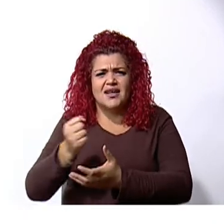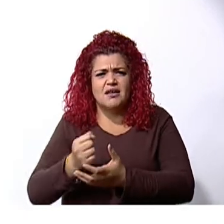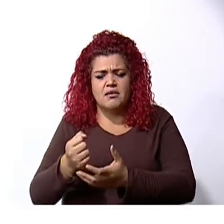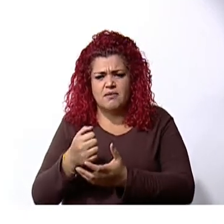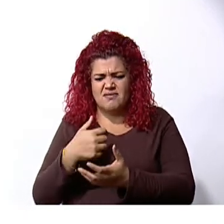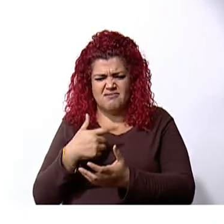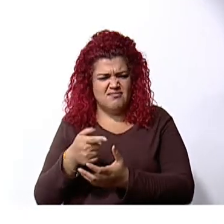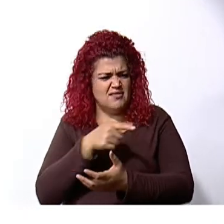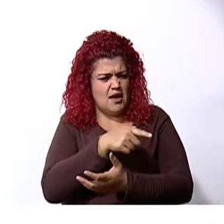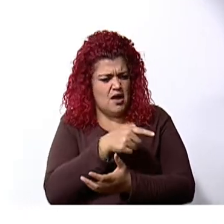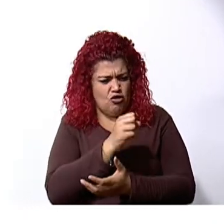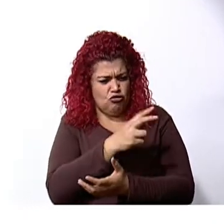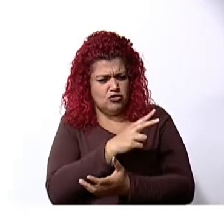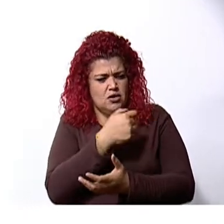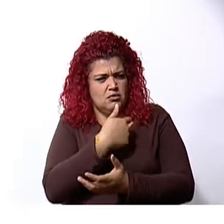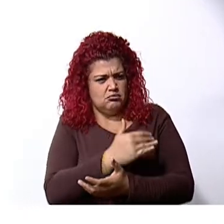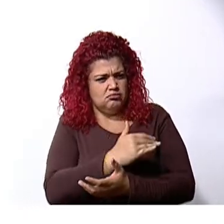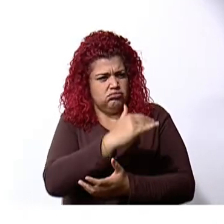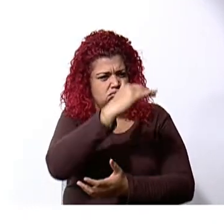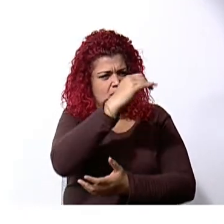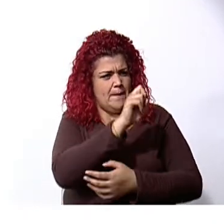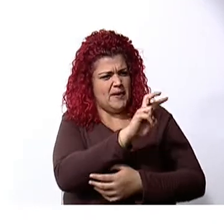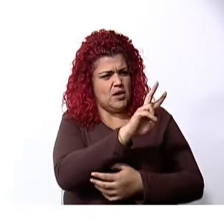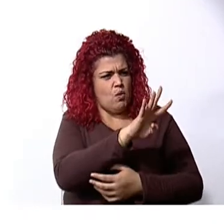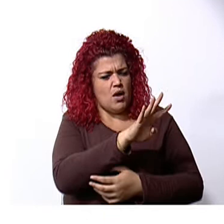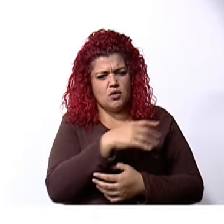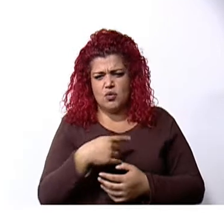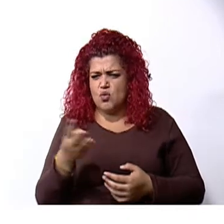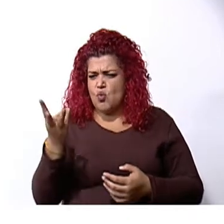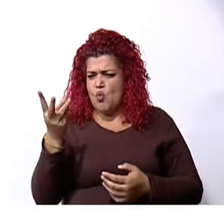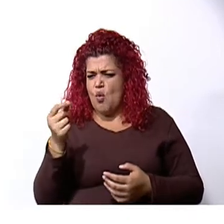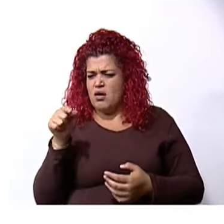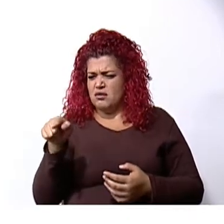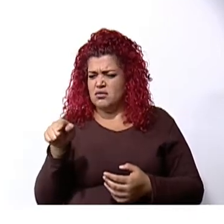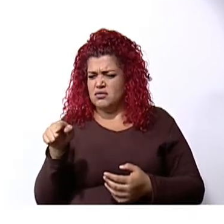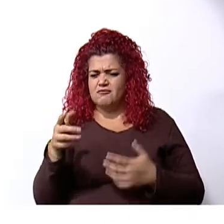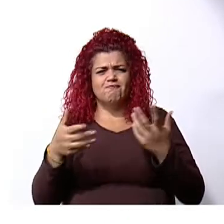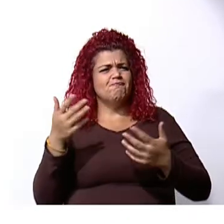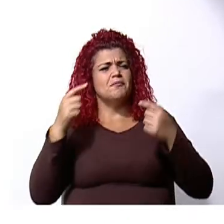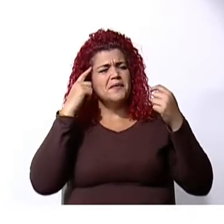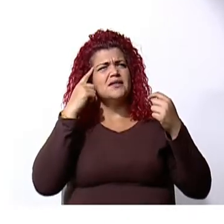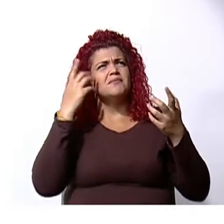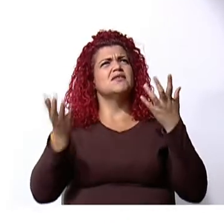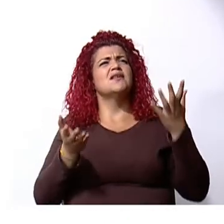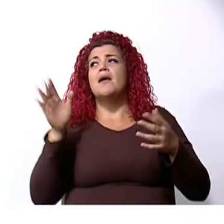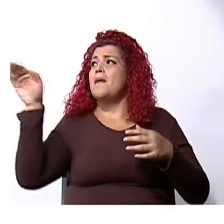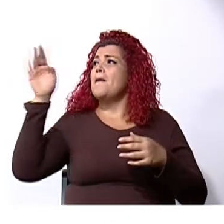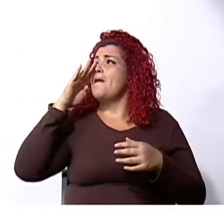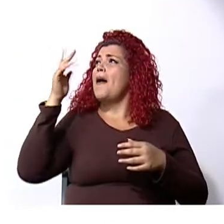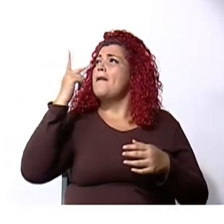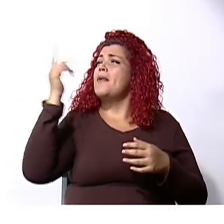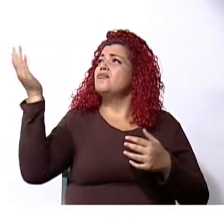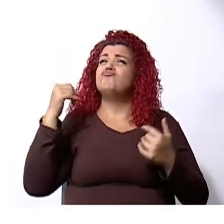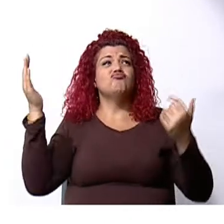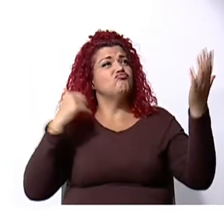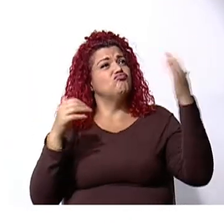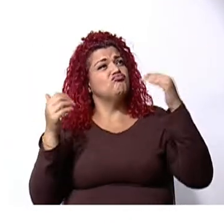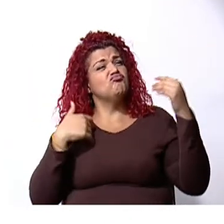hacer 24? Piensen, piensen, piensen. Mamá, papá, ¿qué debemos de hacer? ¿Qué debemos de